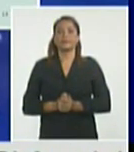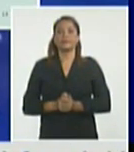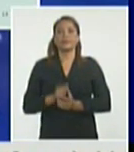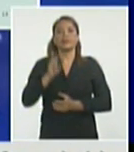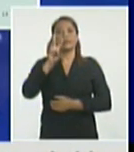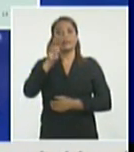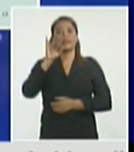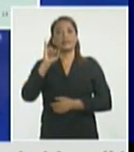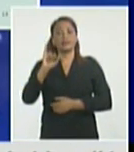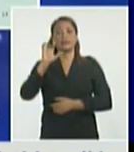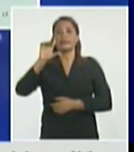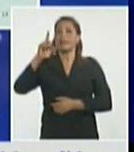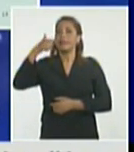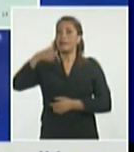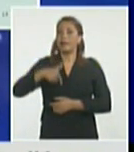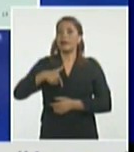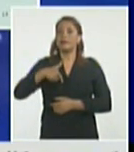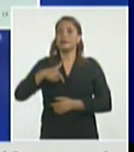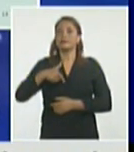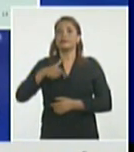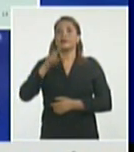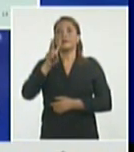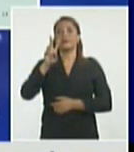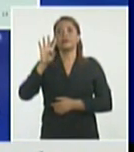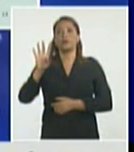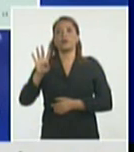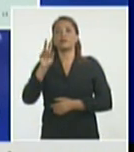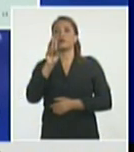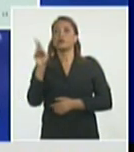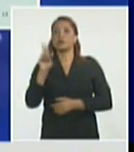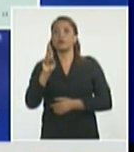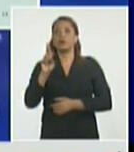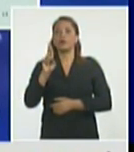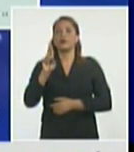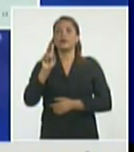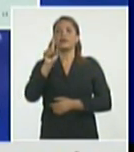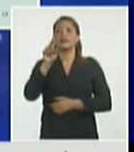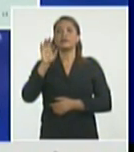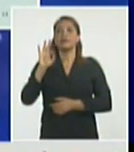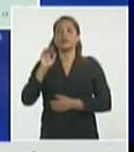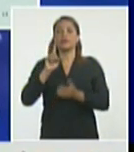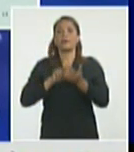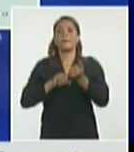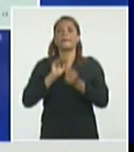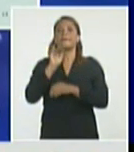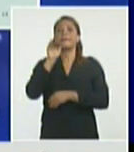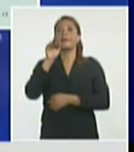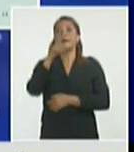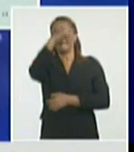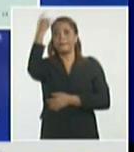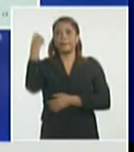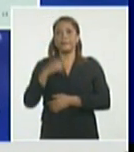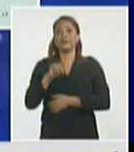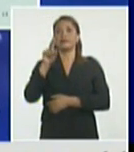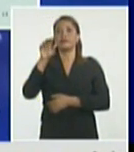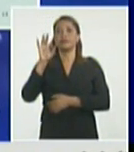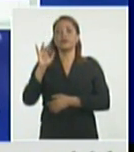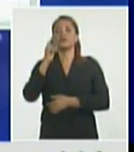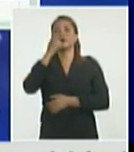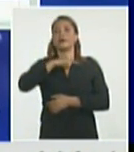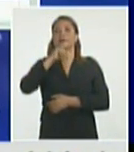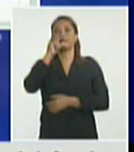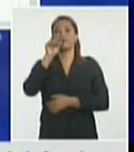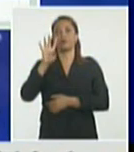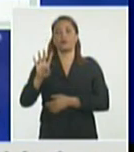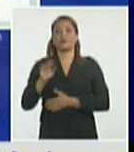autóctonos en Lajas, 24 en Rodas, 18 en Palmira y en Abreu 4. Y también ahí tenemos el gráfico